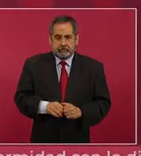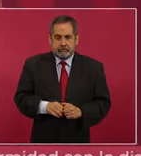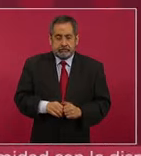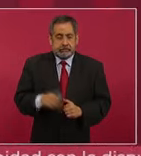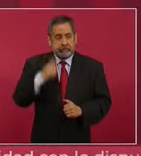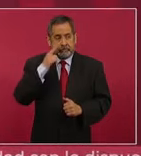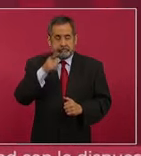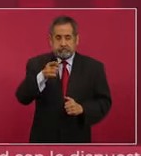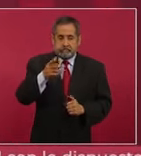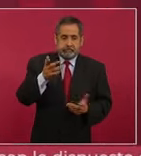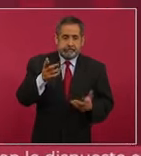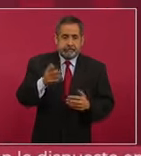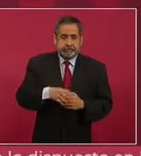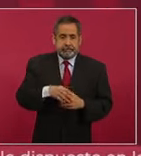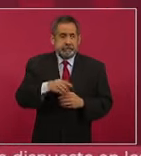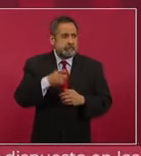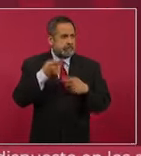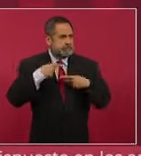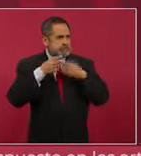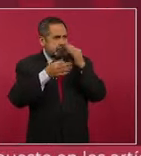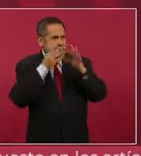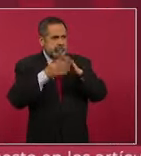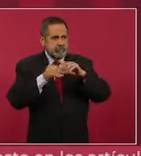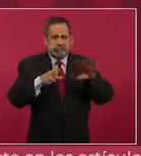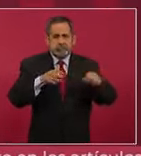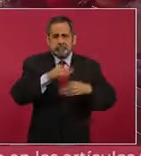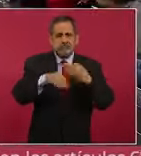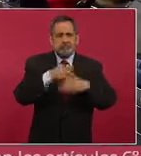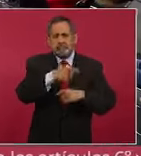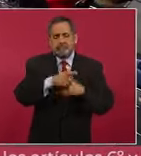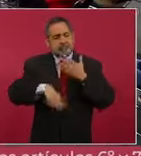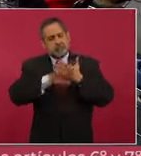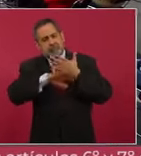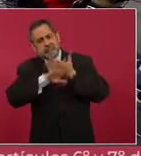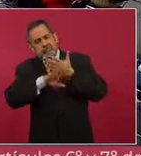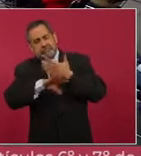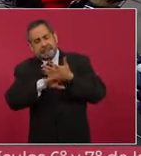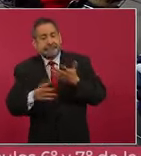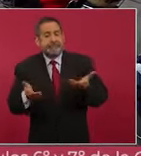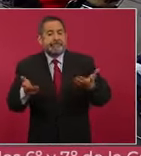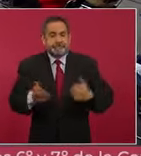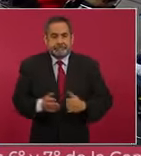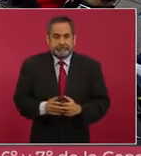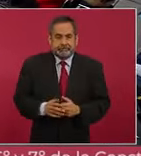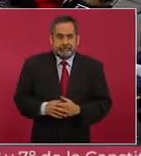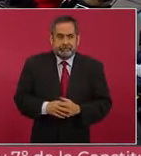Ahí están los comentaristas, todos en contra.